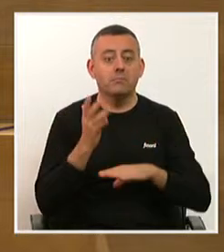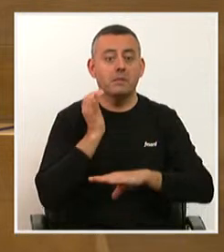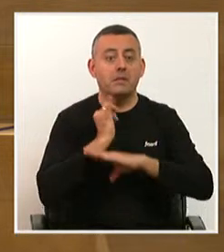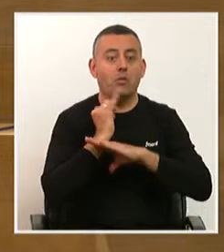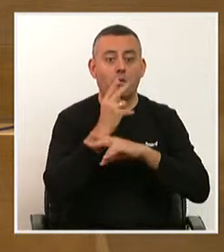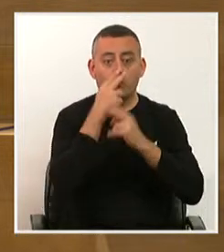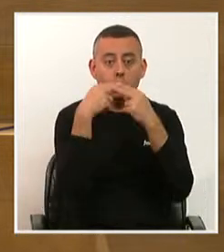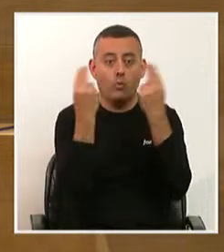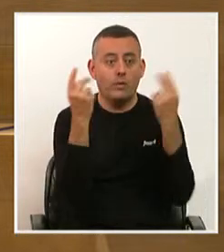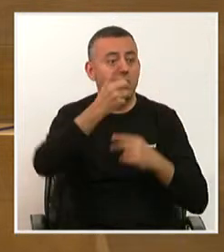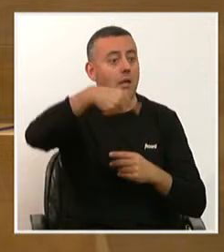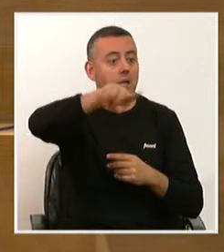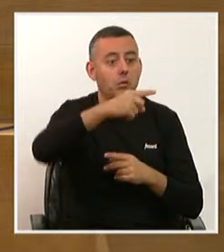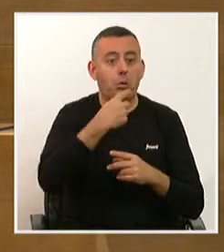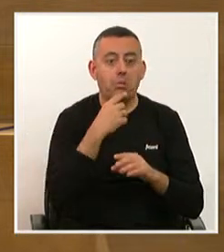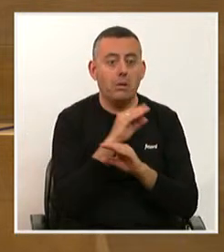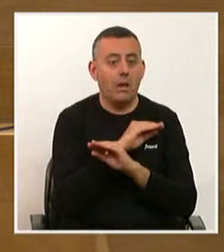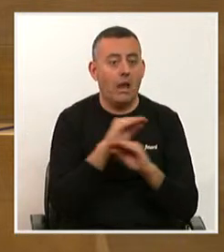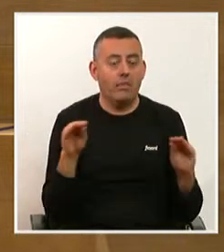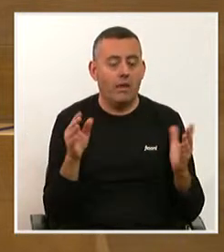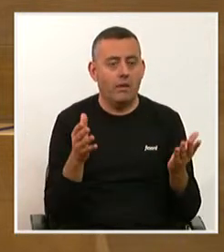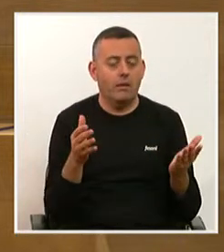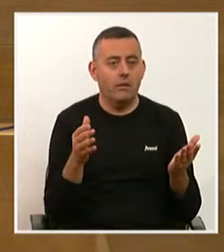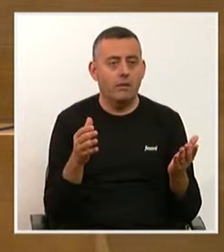debl y